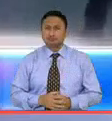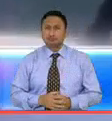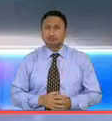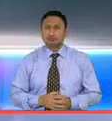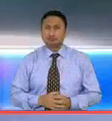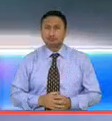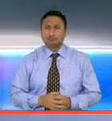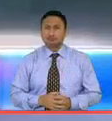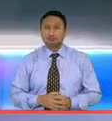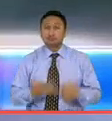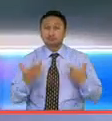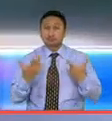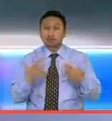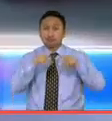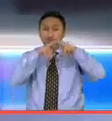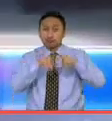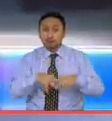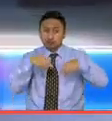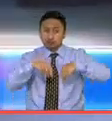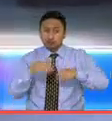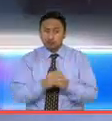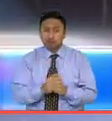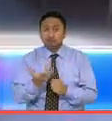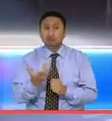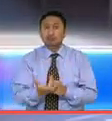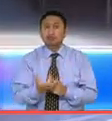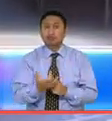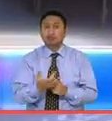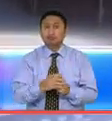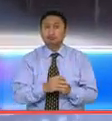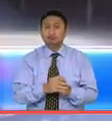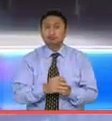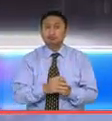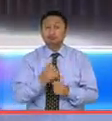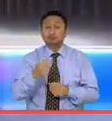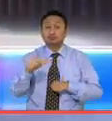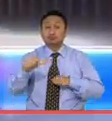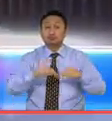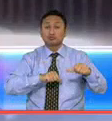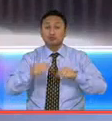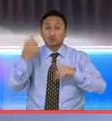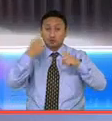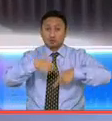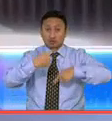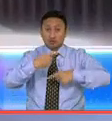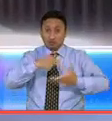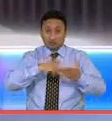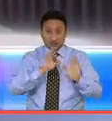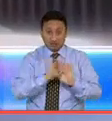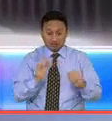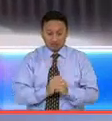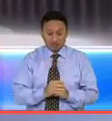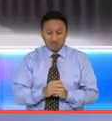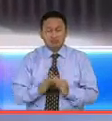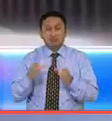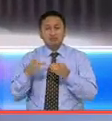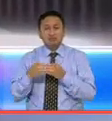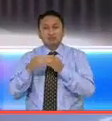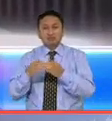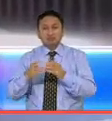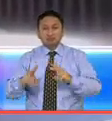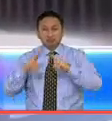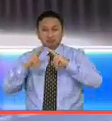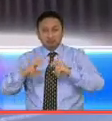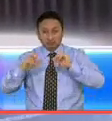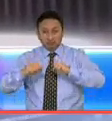Se desarrollaba un operativo para combatir delitos contra la administración aduanera. Por ello, miembros de la unidad que investiga este